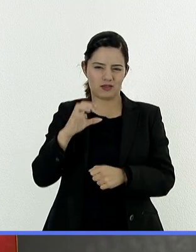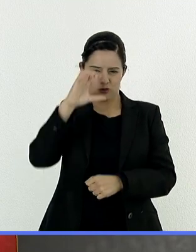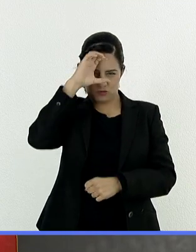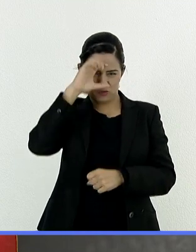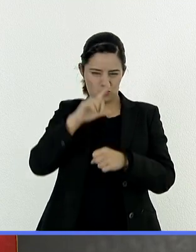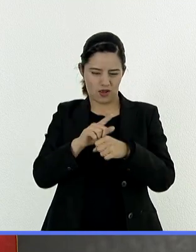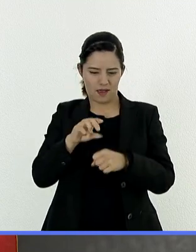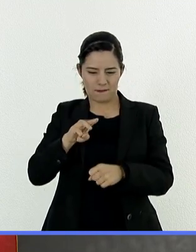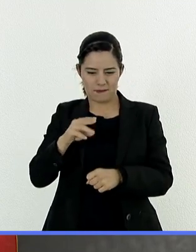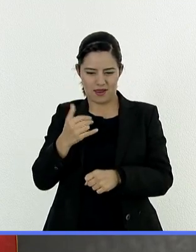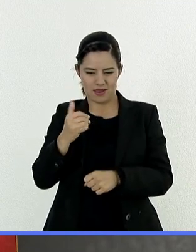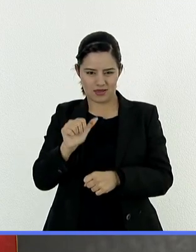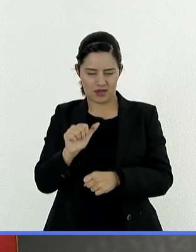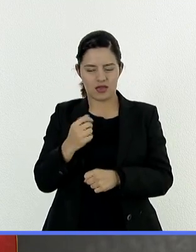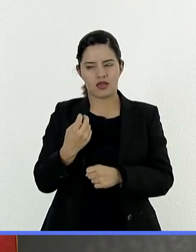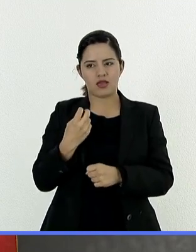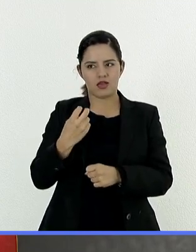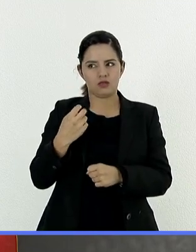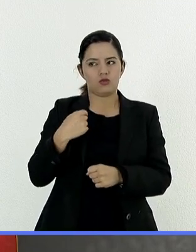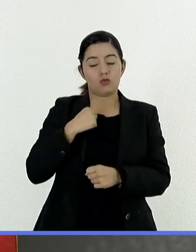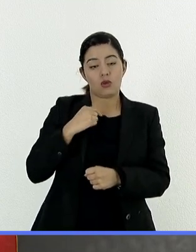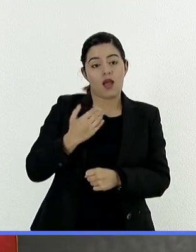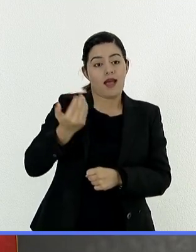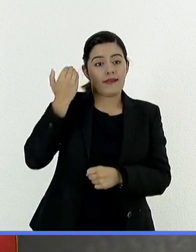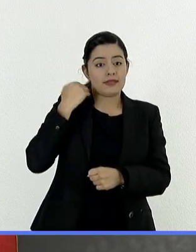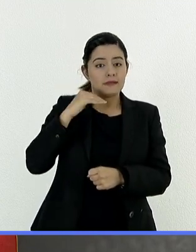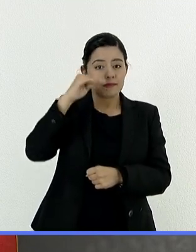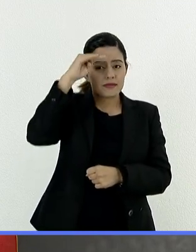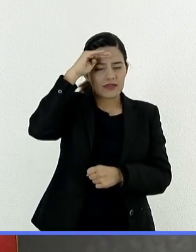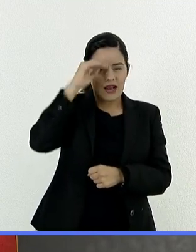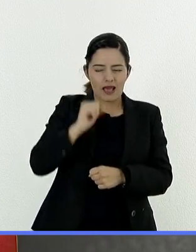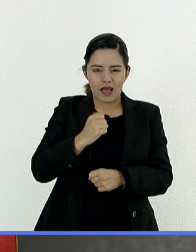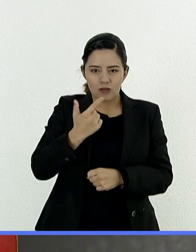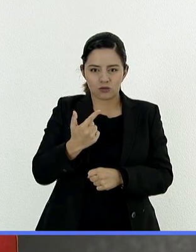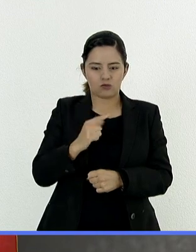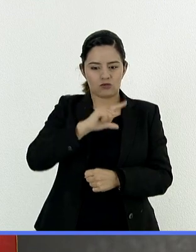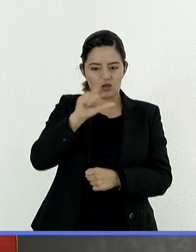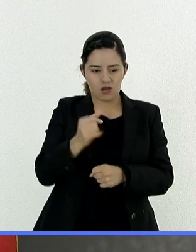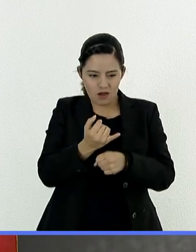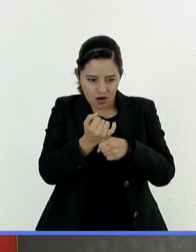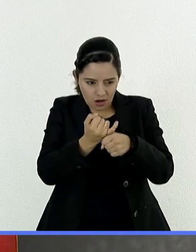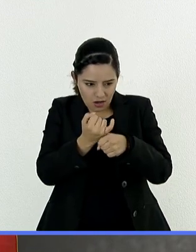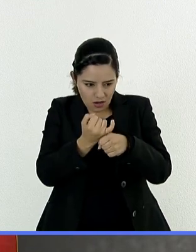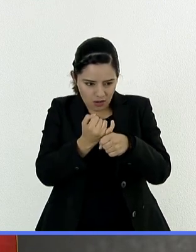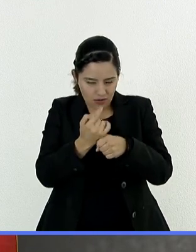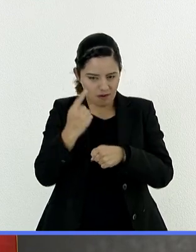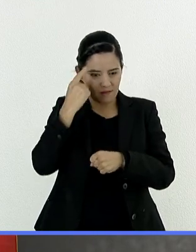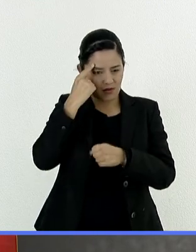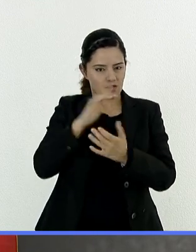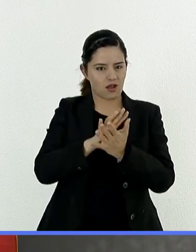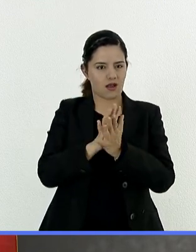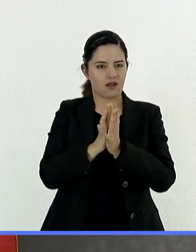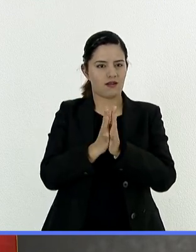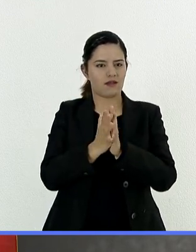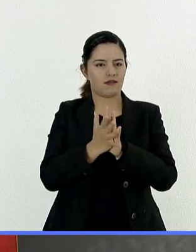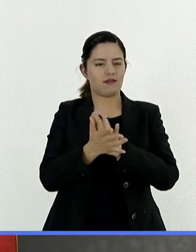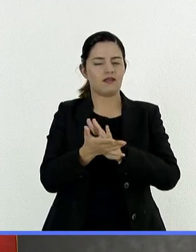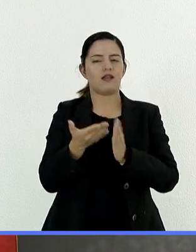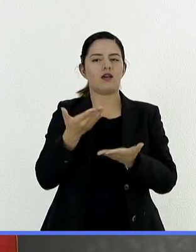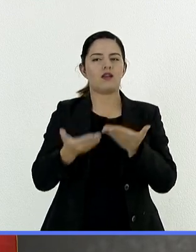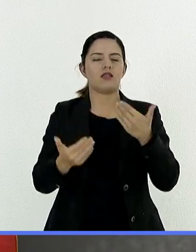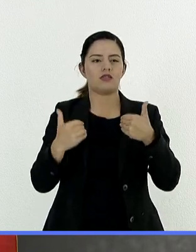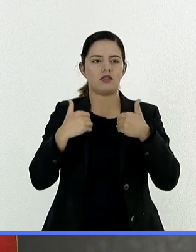pero todo esto ha ido evolucionando y nos ha ido llevando como te decía en un principio a entender que